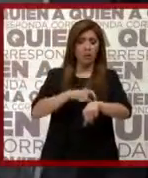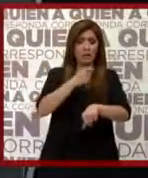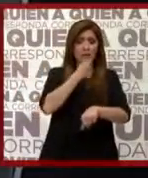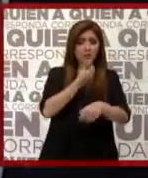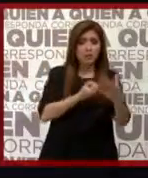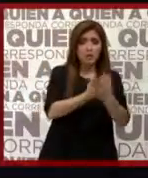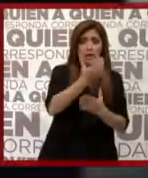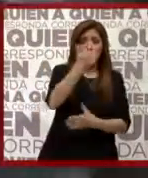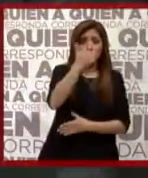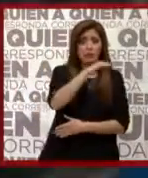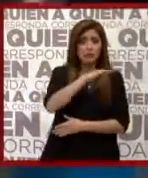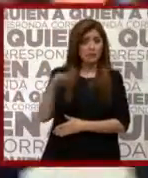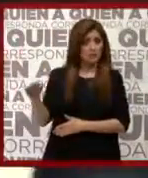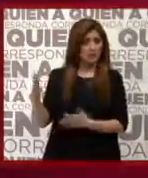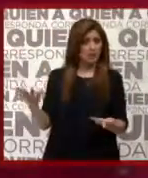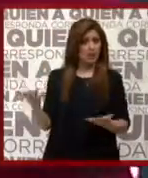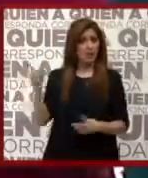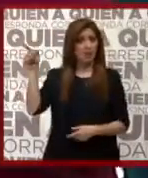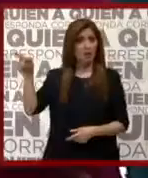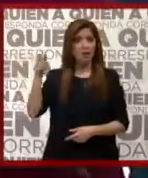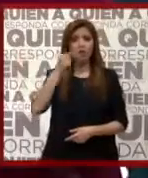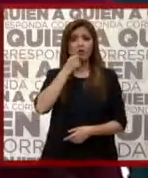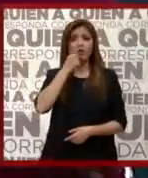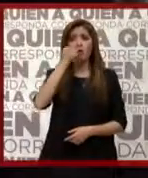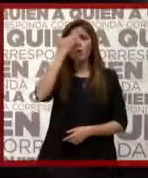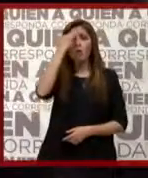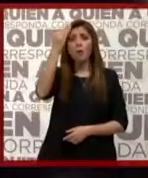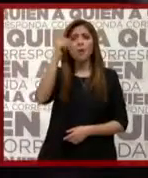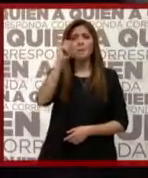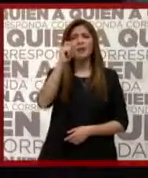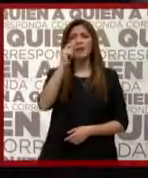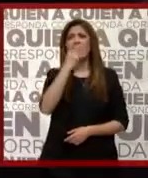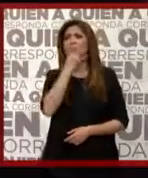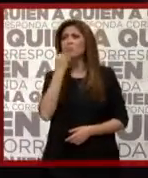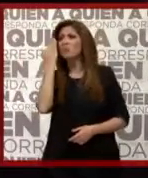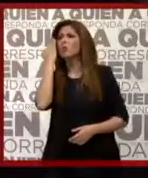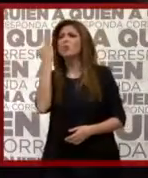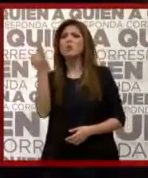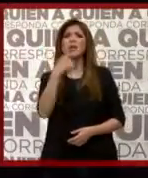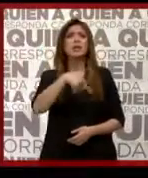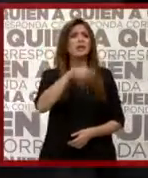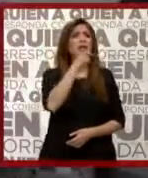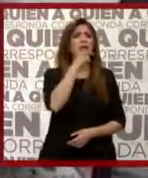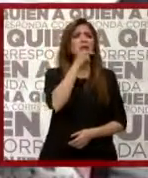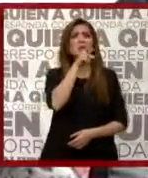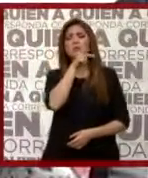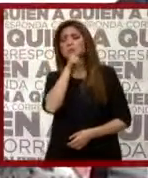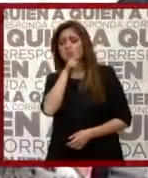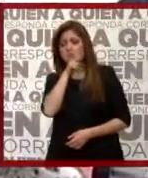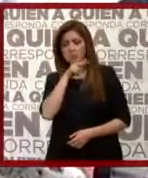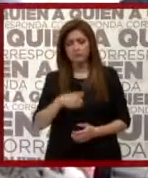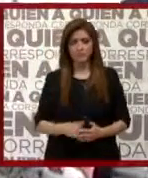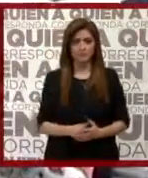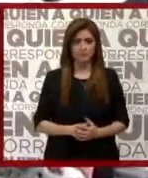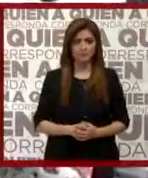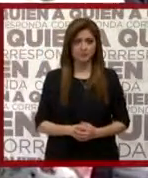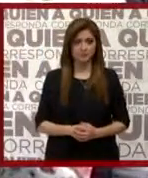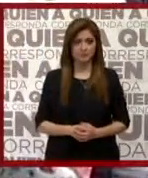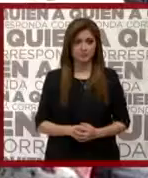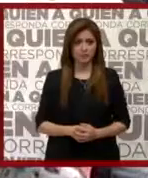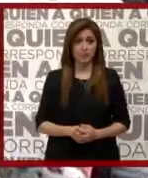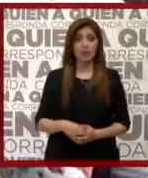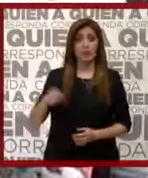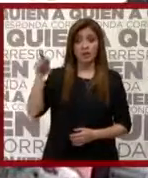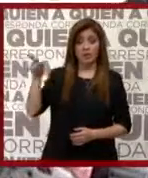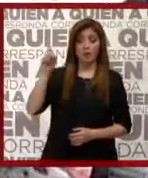6:30. Señala que retuvo a los niños durante poco más de 20 minutos, provocando la angustia de los menores. Ella dijo que ella había dado